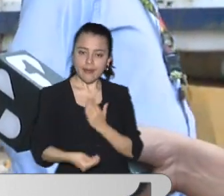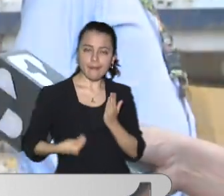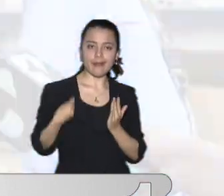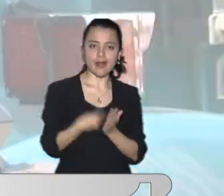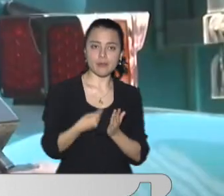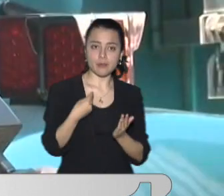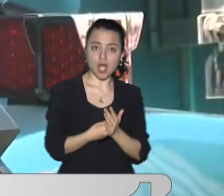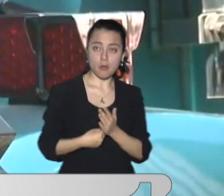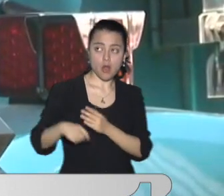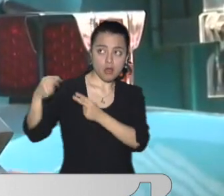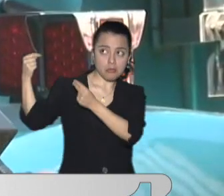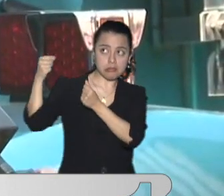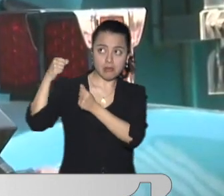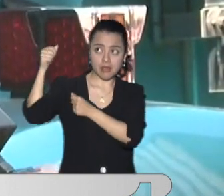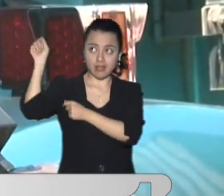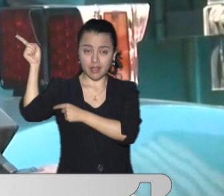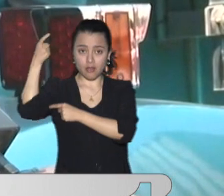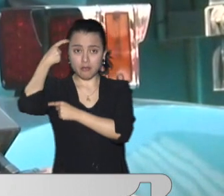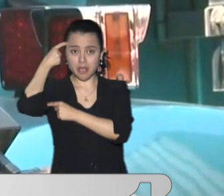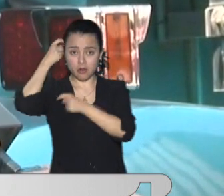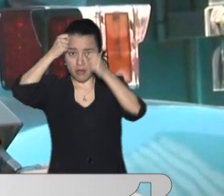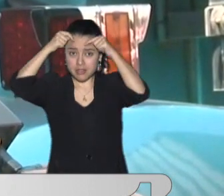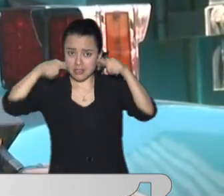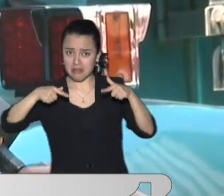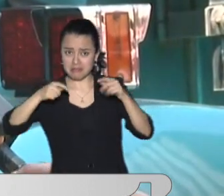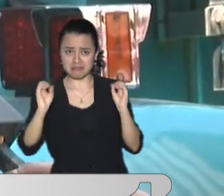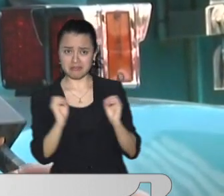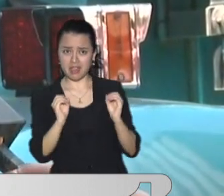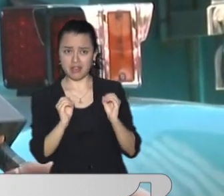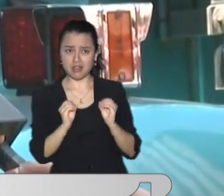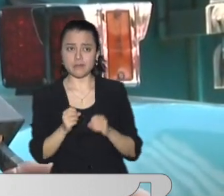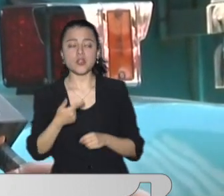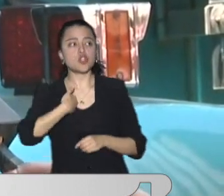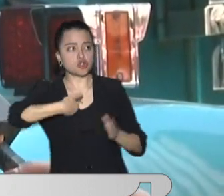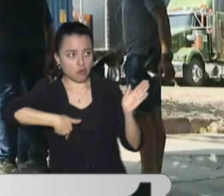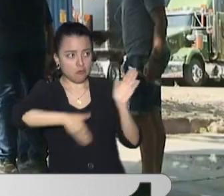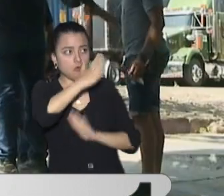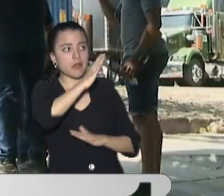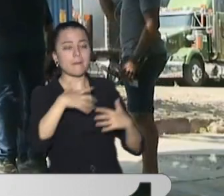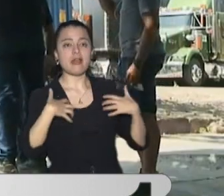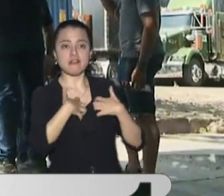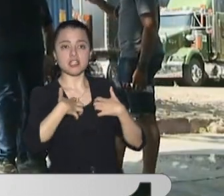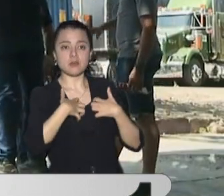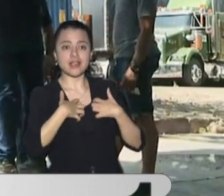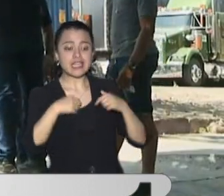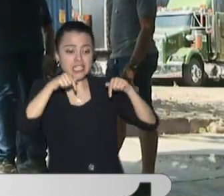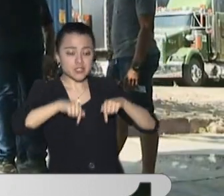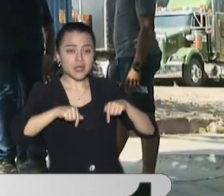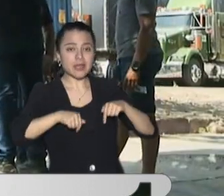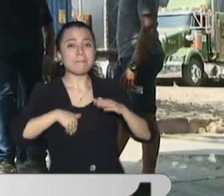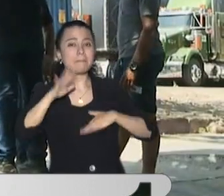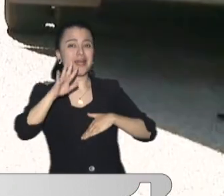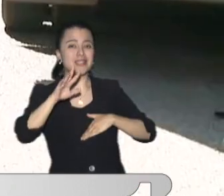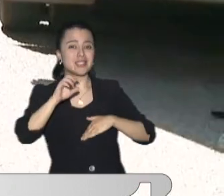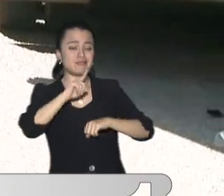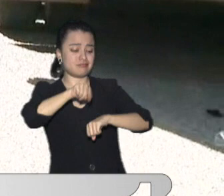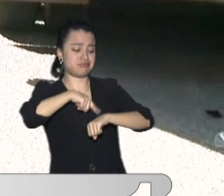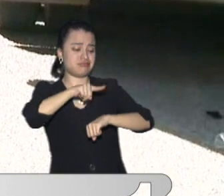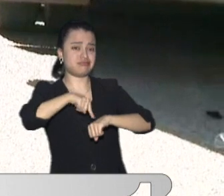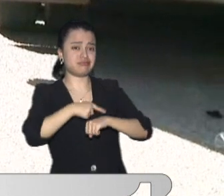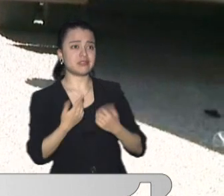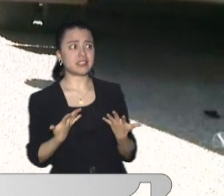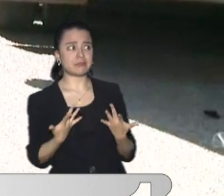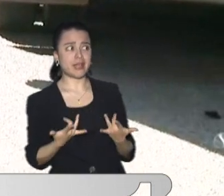del Estado. Voy cargado para la ciudad de Valledupar, llevo aquí más de 27 horas. La concesión vial, por su parte, manifiesta